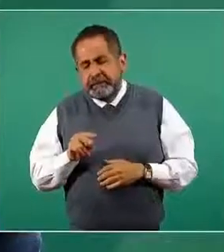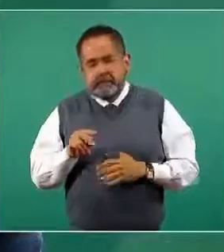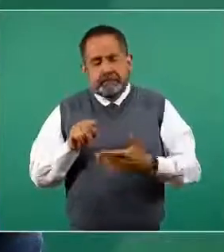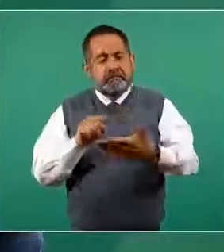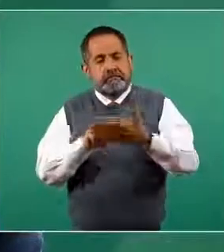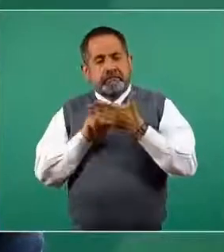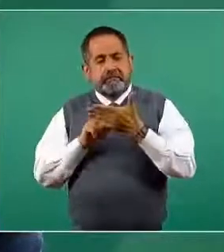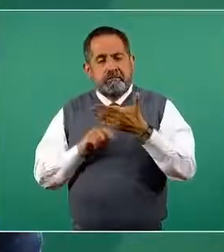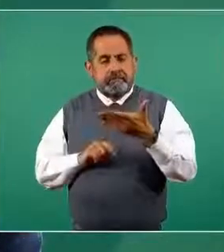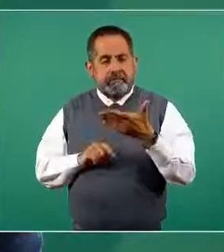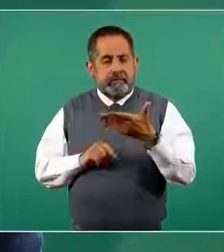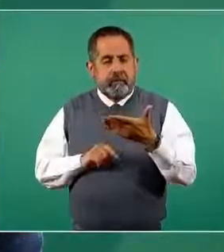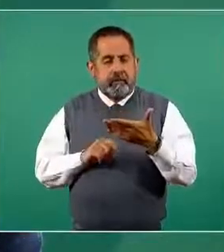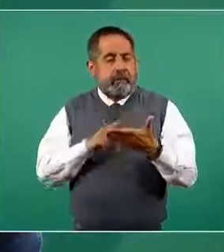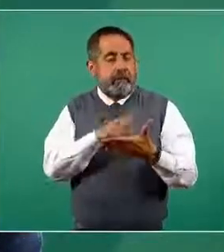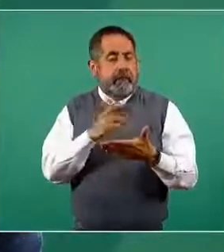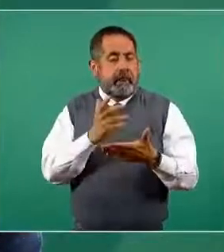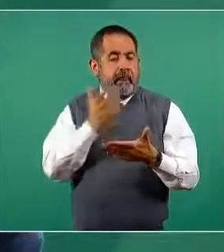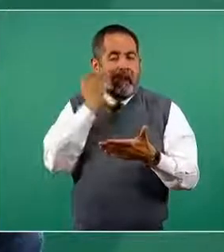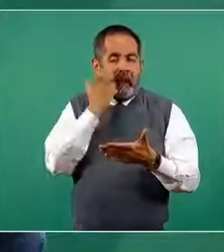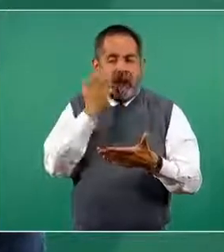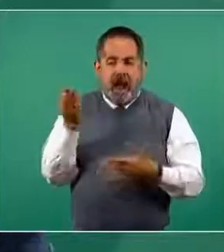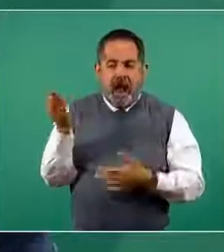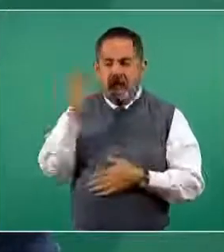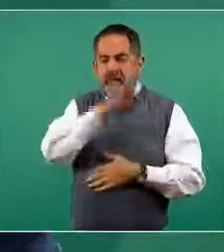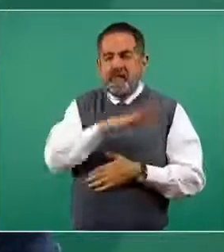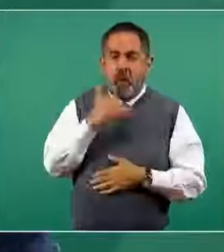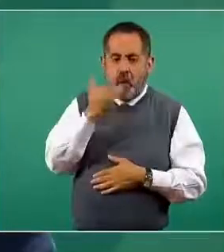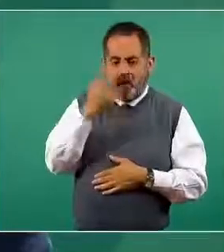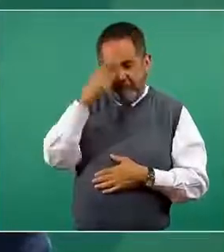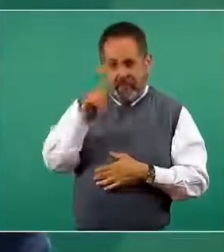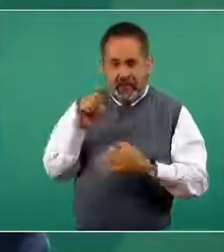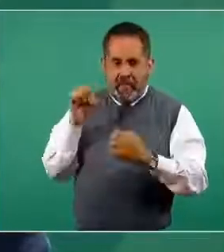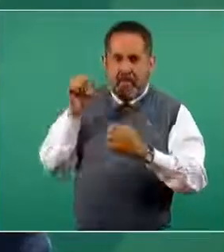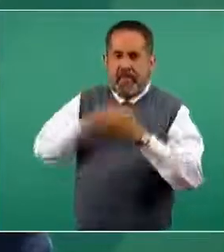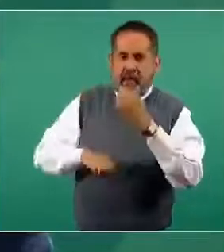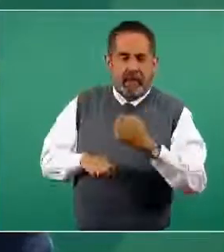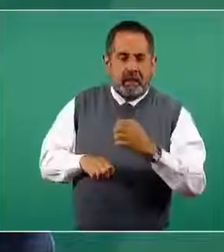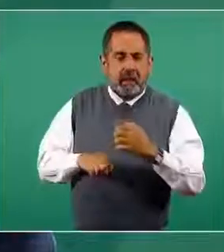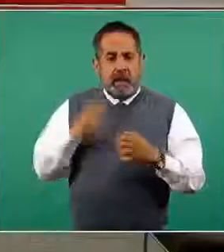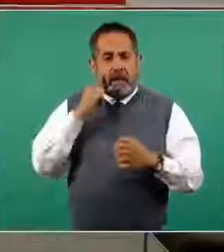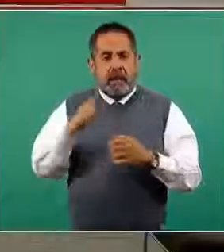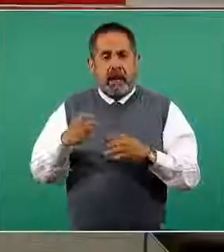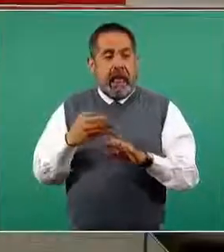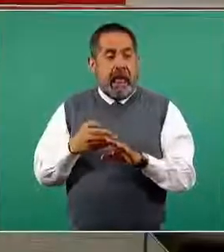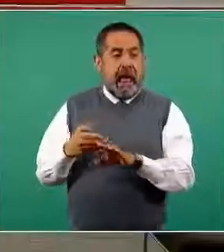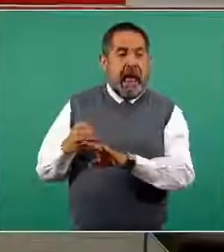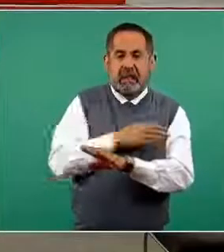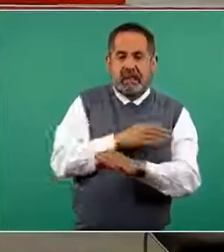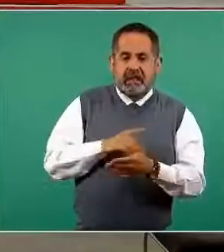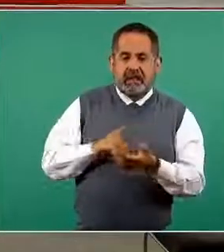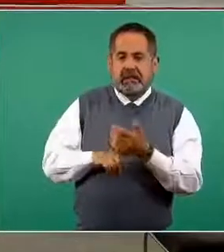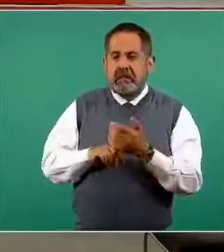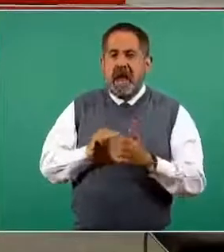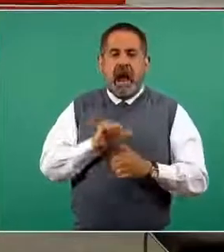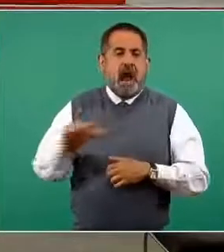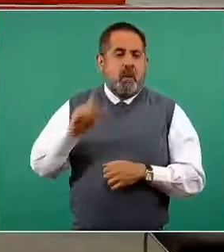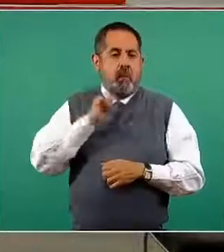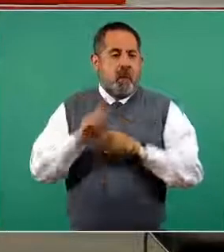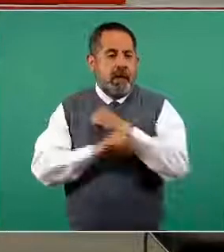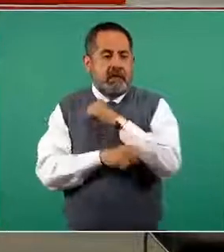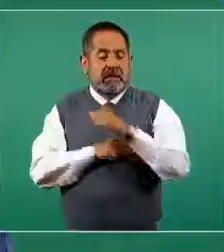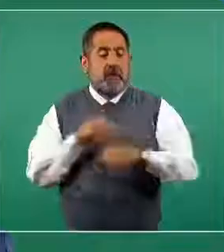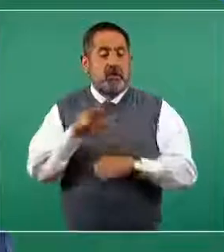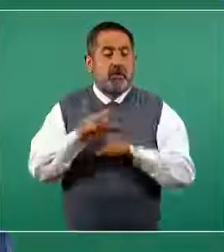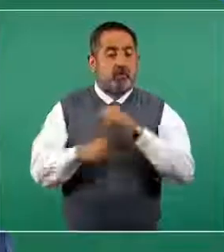muestra claramente un intento de hacer un fraude al sistema, de hacer un truco para anticipar vacuna en mujeres de